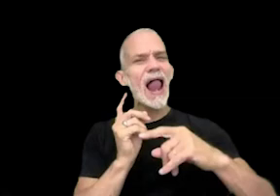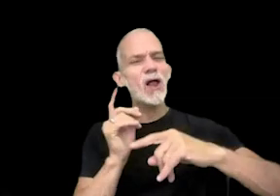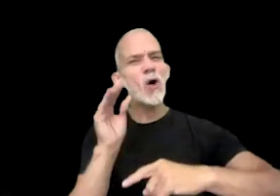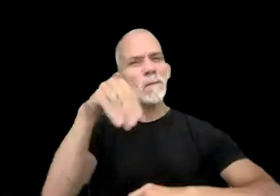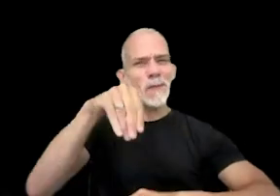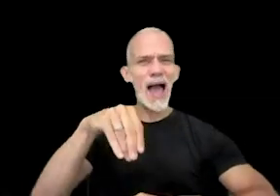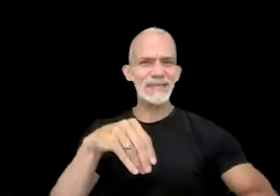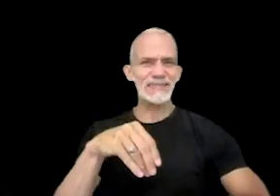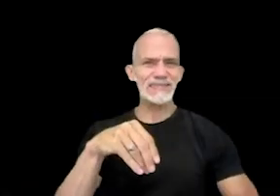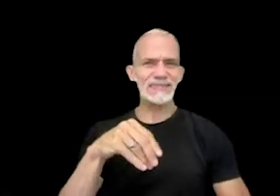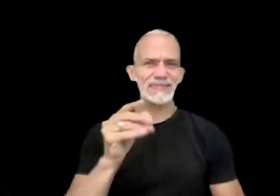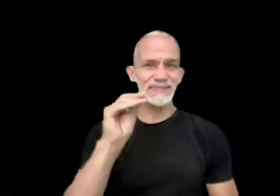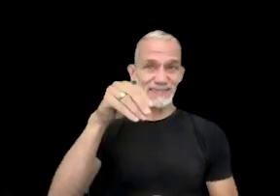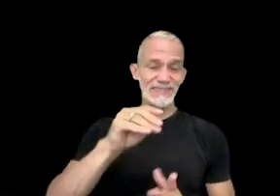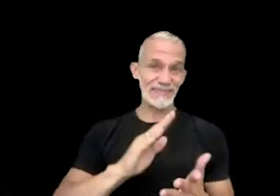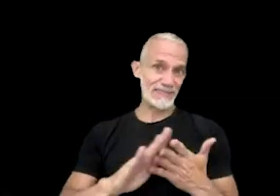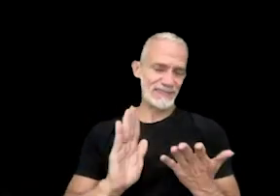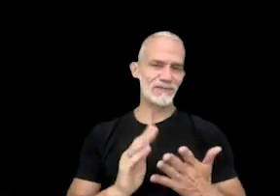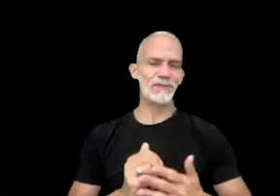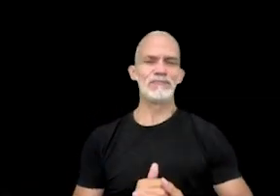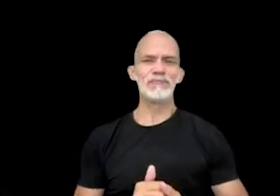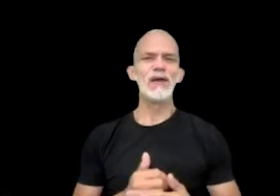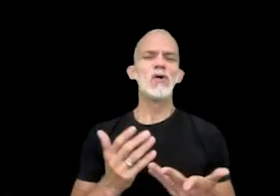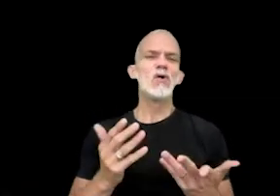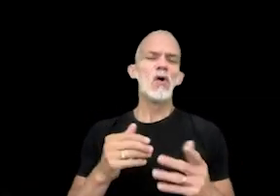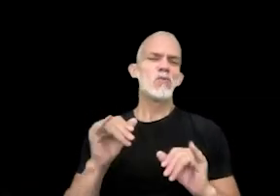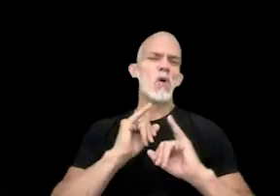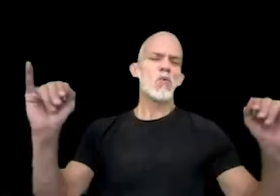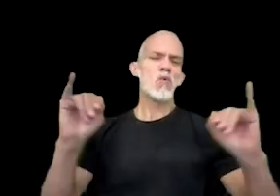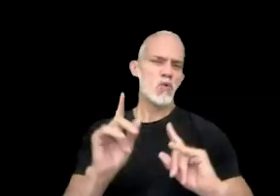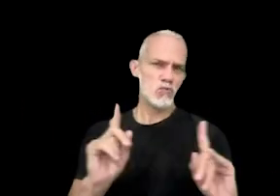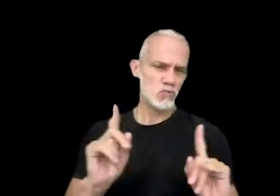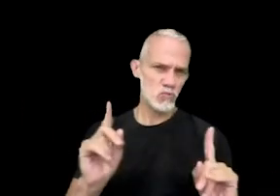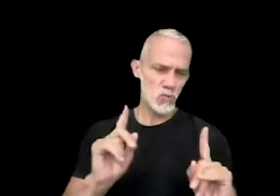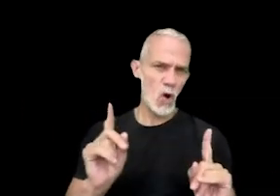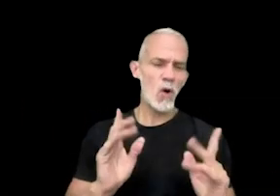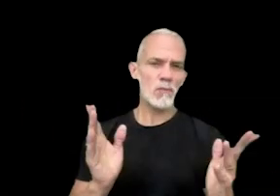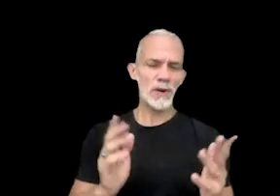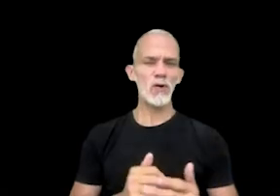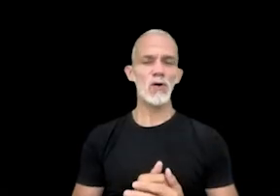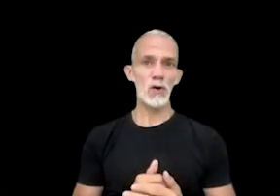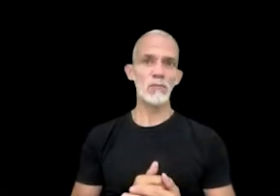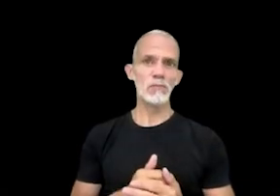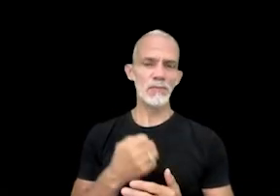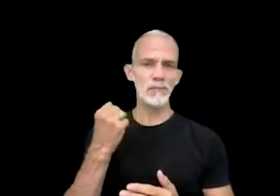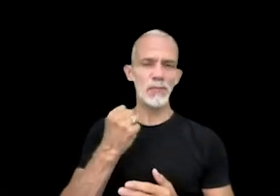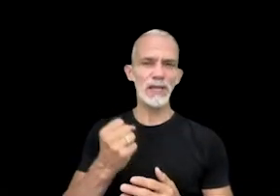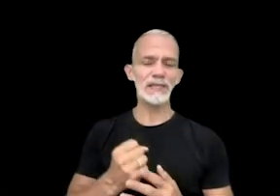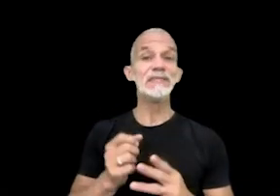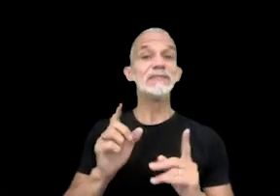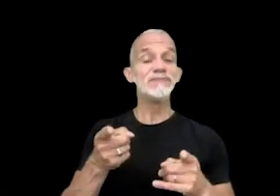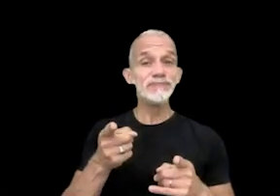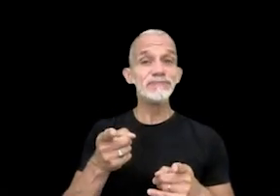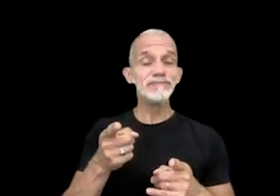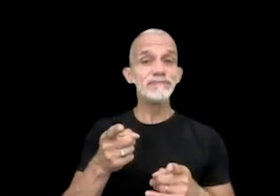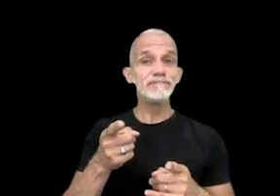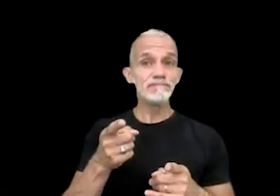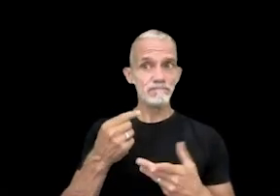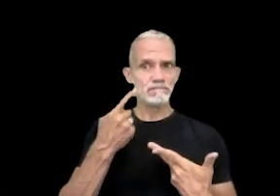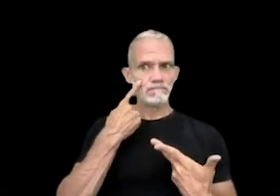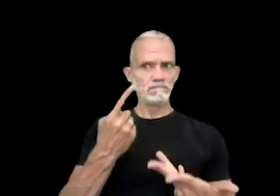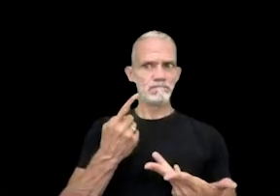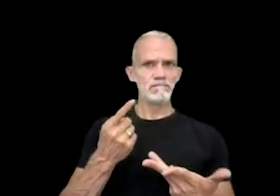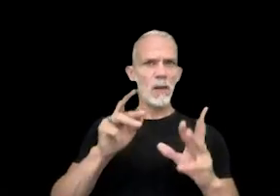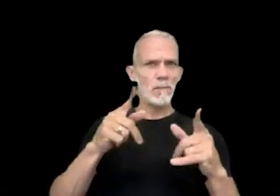de actuación que tal vez no es muy difundida y no es muy visualizada a día de hoy. Pero aparte también tenemos que ver y reconocer que